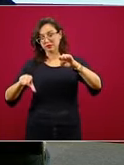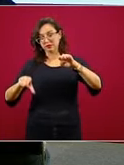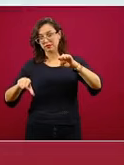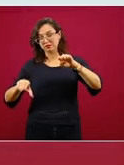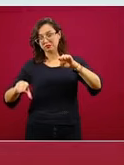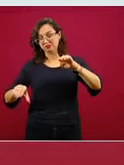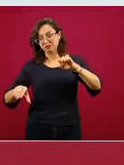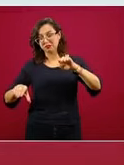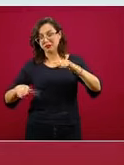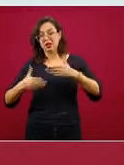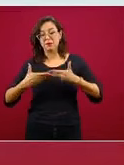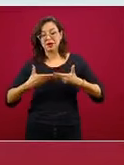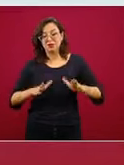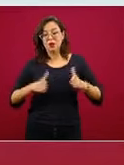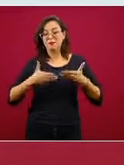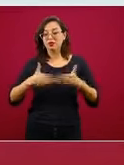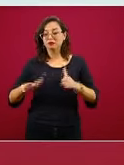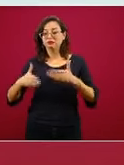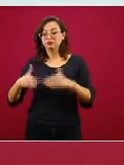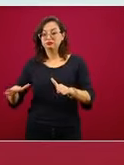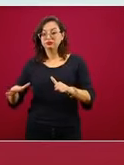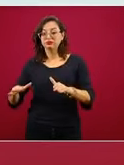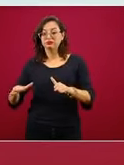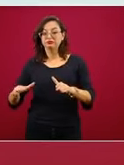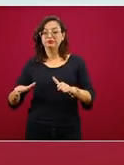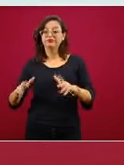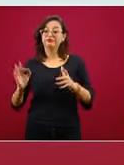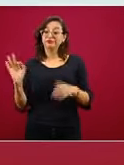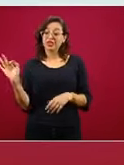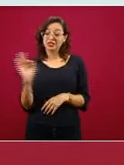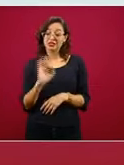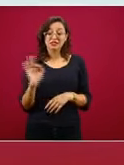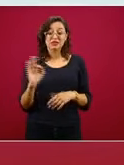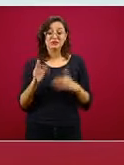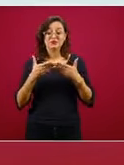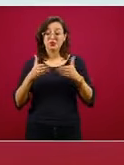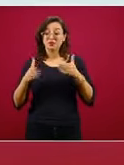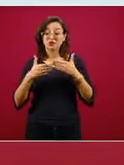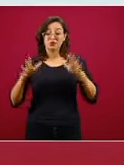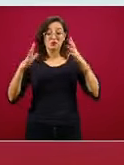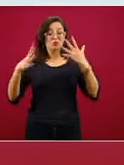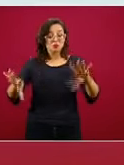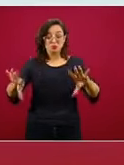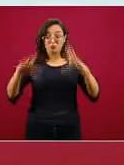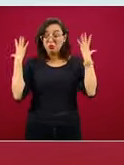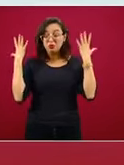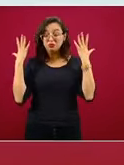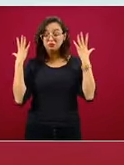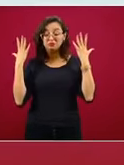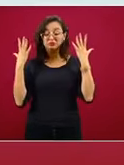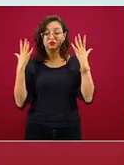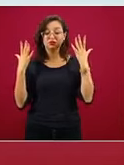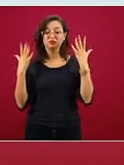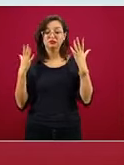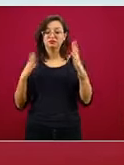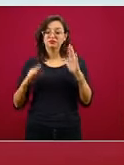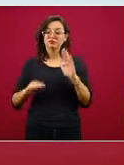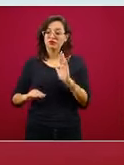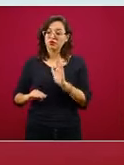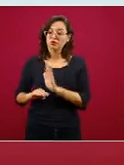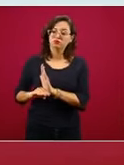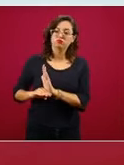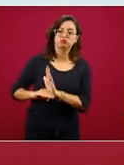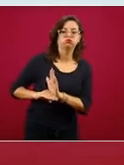empezó la apertura y muy probablemente la apertura está siendo demasiado rápida. Ahorita vamos a ver el informe de